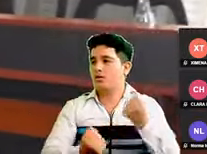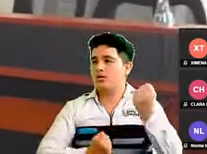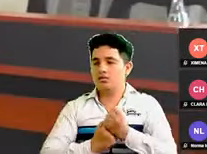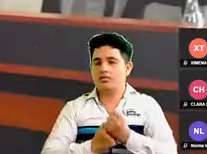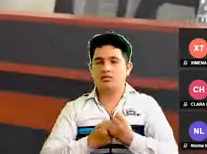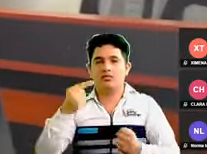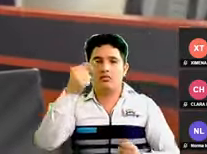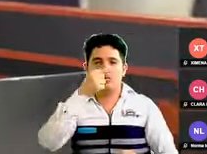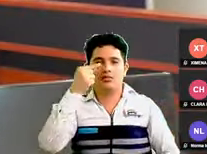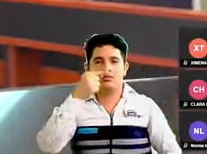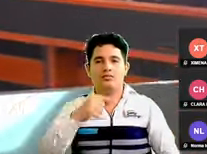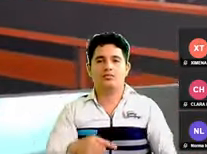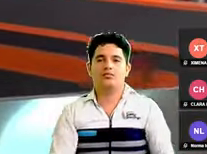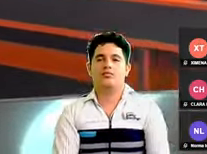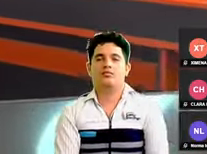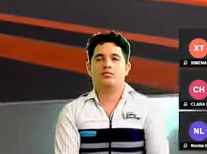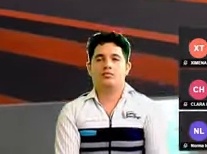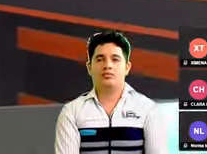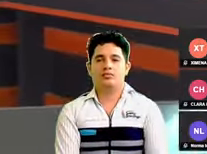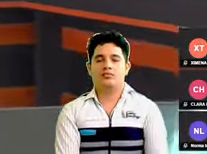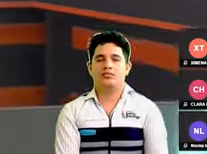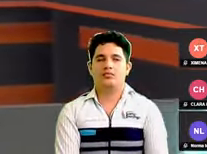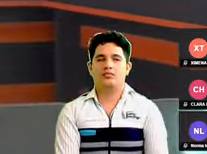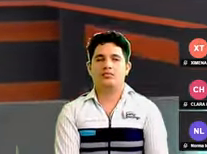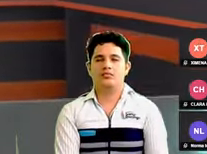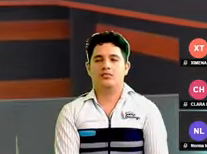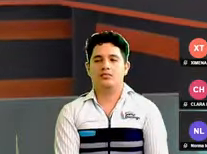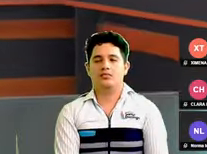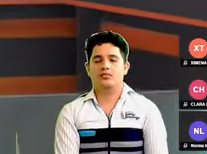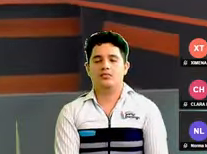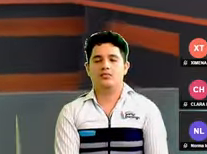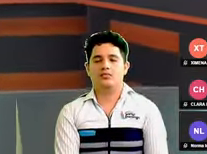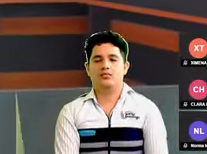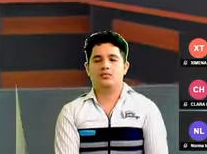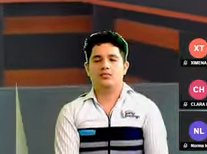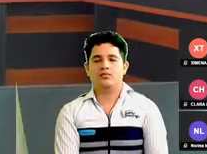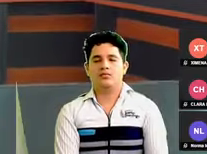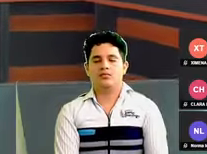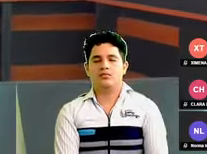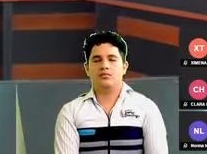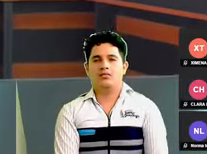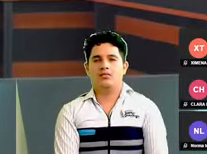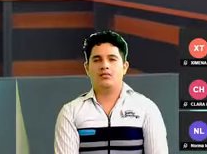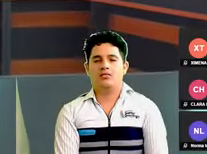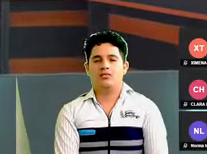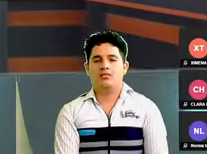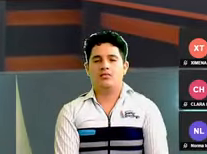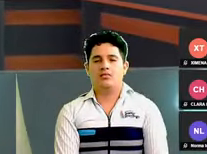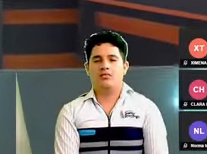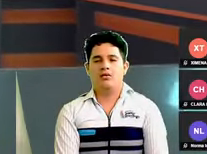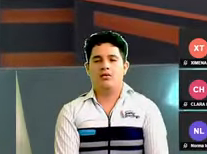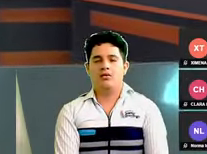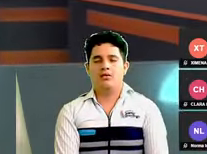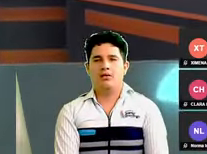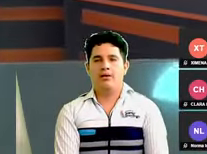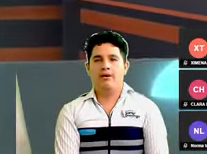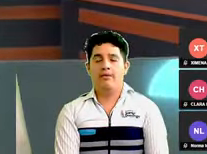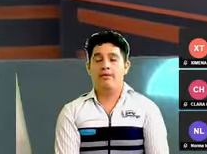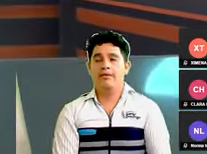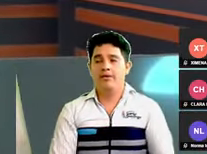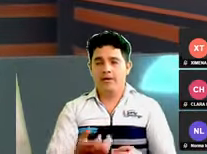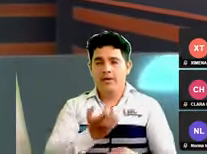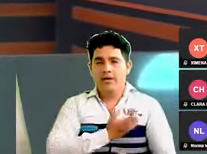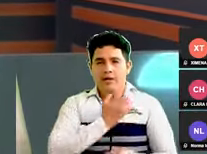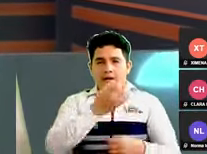compañera concejal Gloria Garófalo y también por el compañero concejal Francisco Calazacón. Señor secretario, al existir una moción